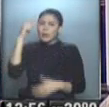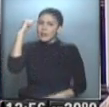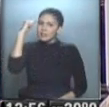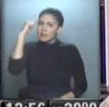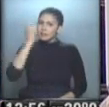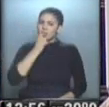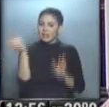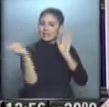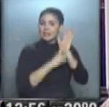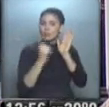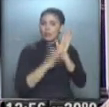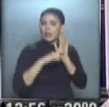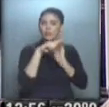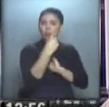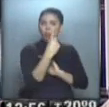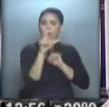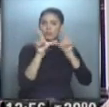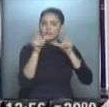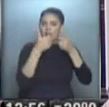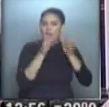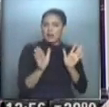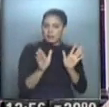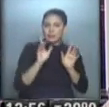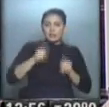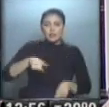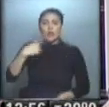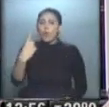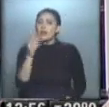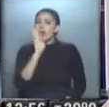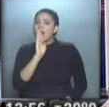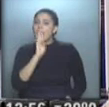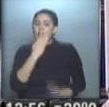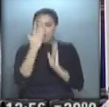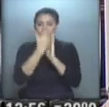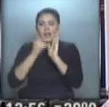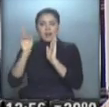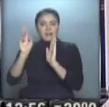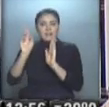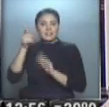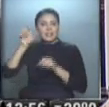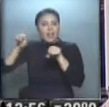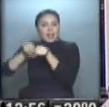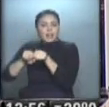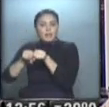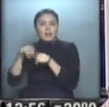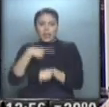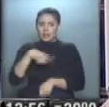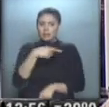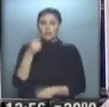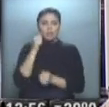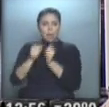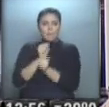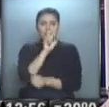ser titular de un canal de televisión abierta y de una licencia de cable implica ahorros para las